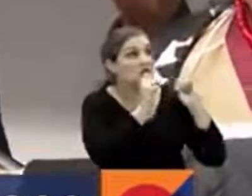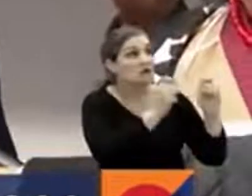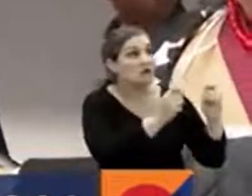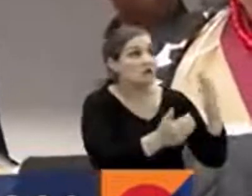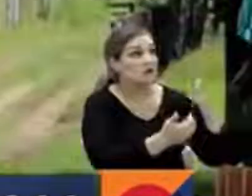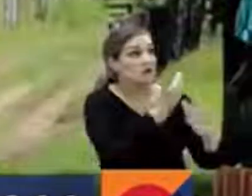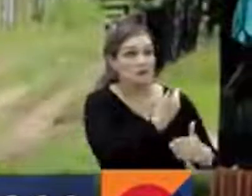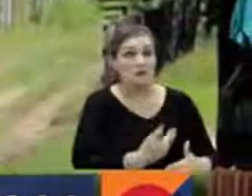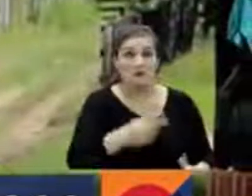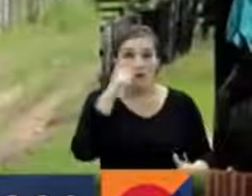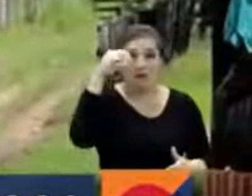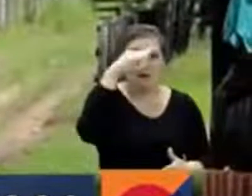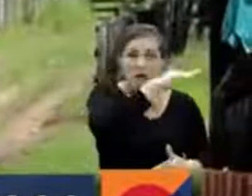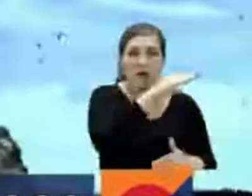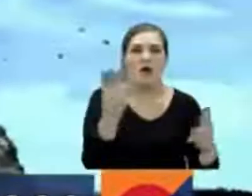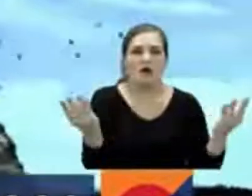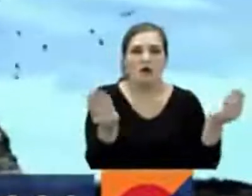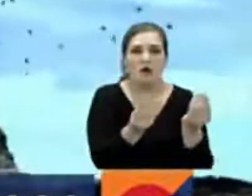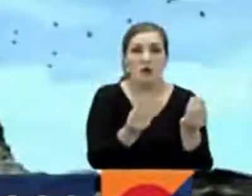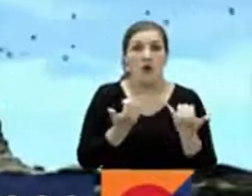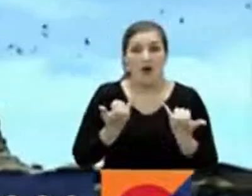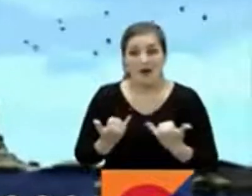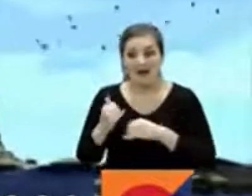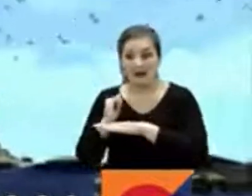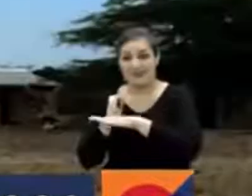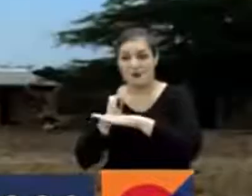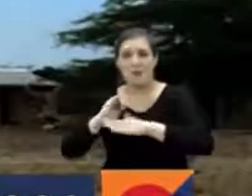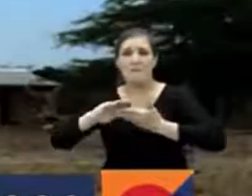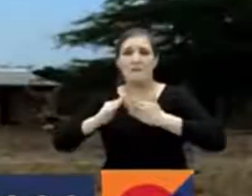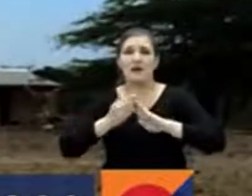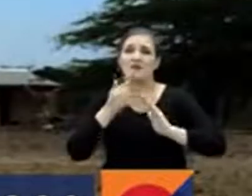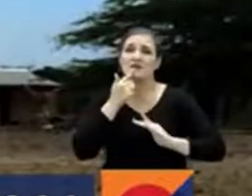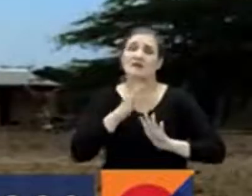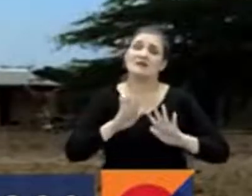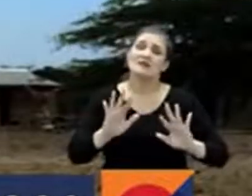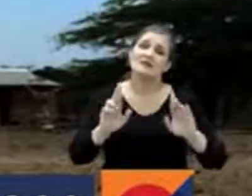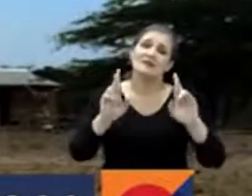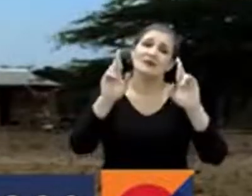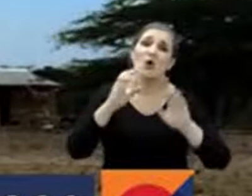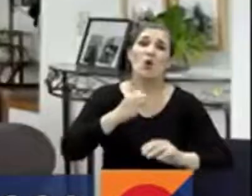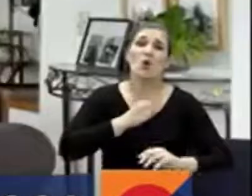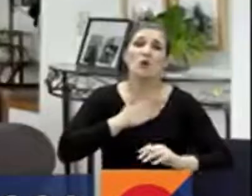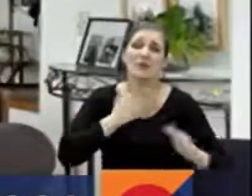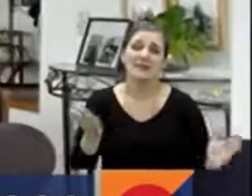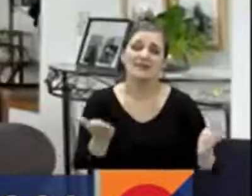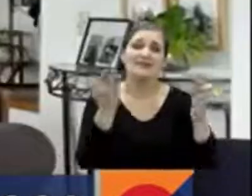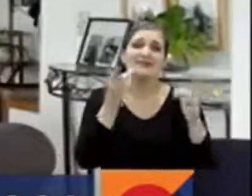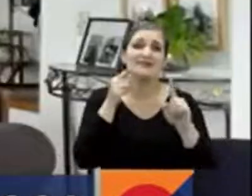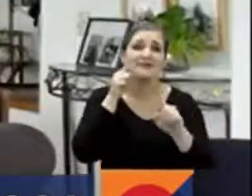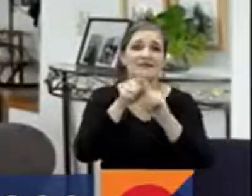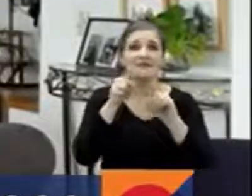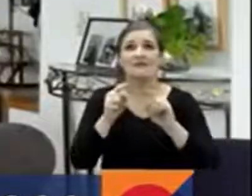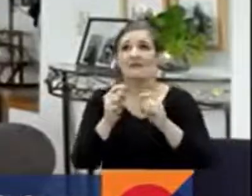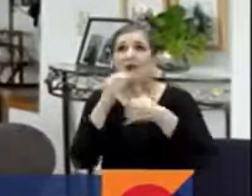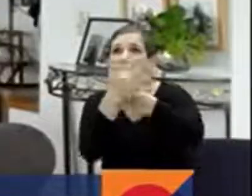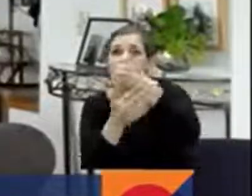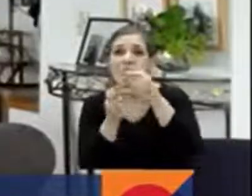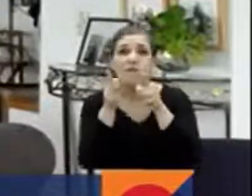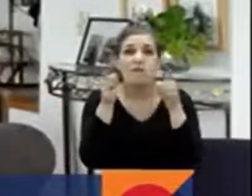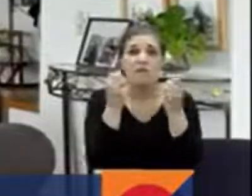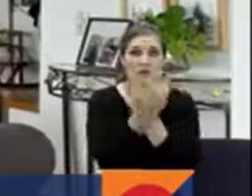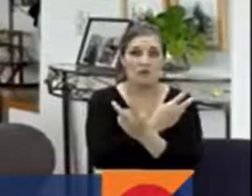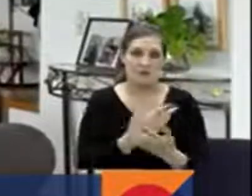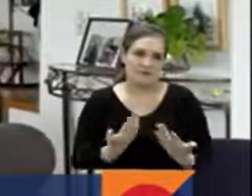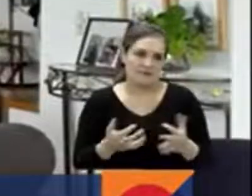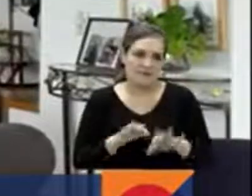la presidencia. Para Indepaz, esta es una oportunidad para las regiones más azotadas por la violencia. Para las regiones de Colombia es muy importante